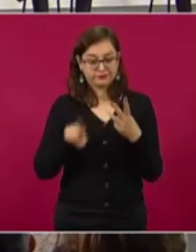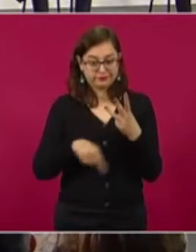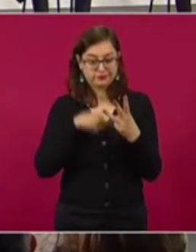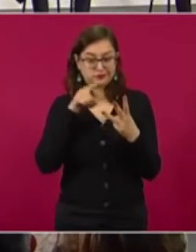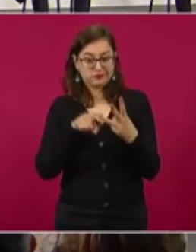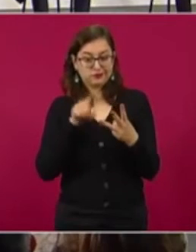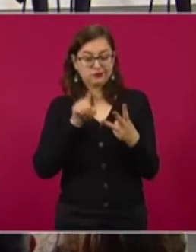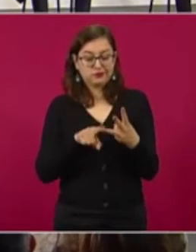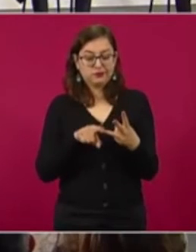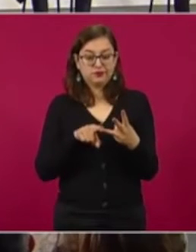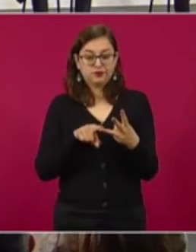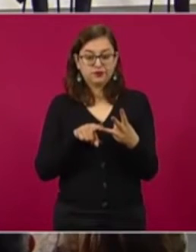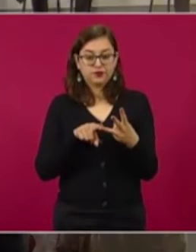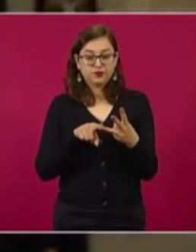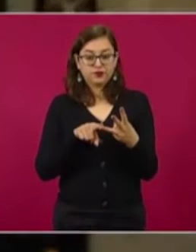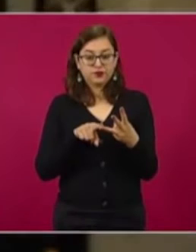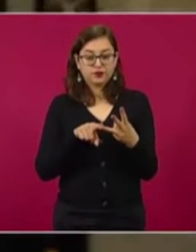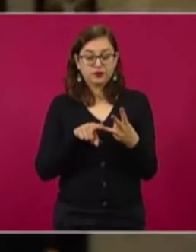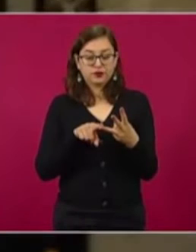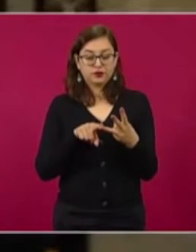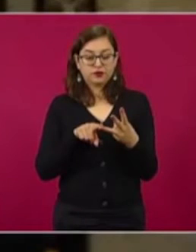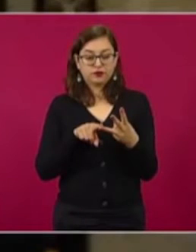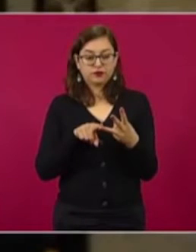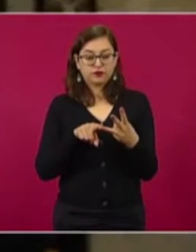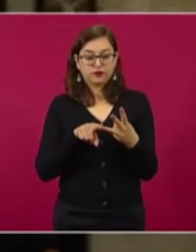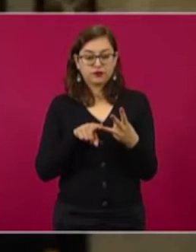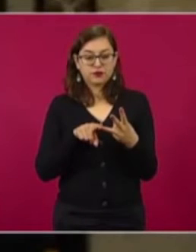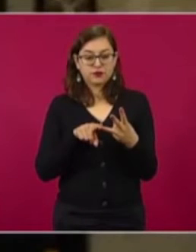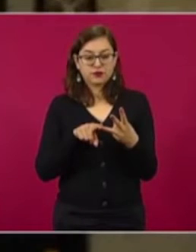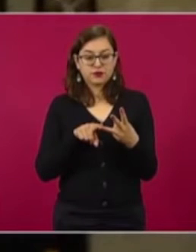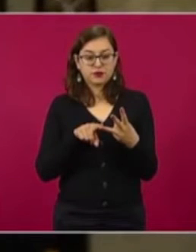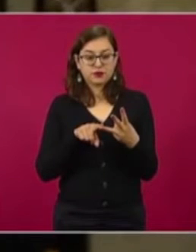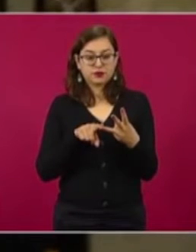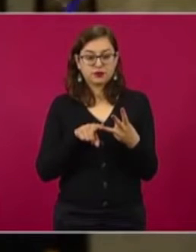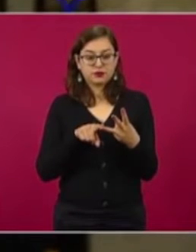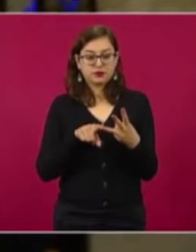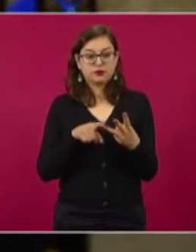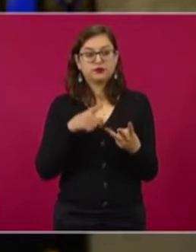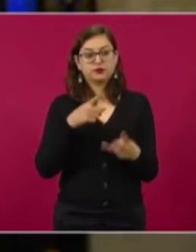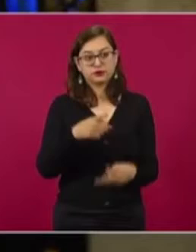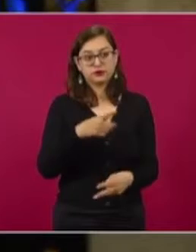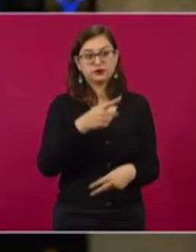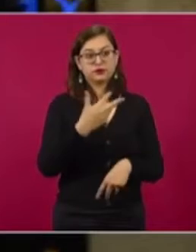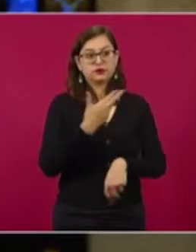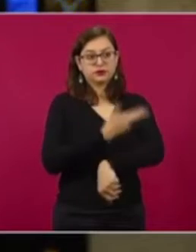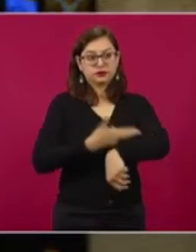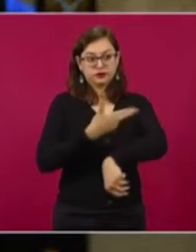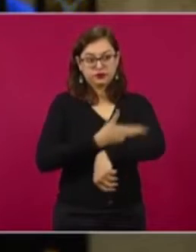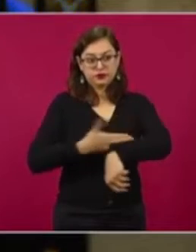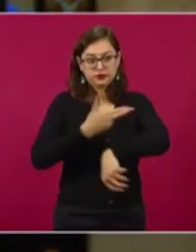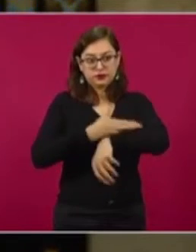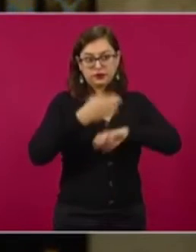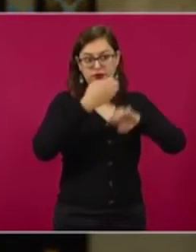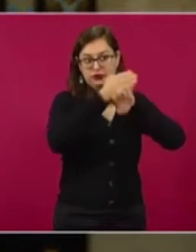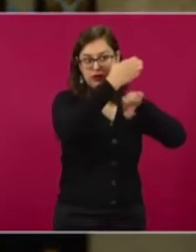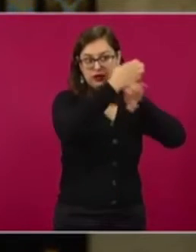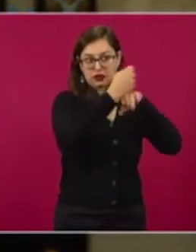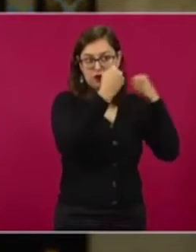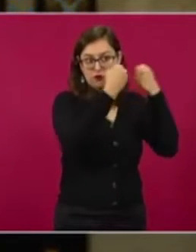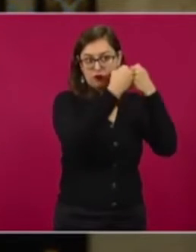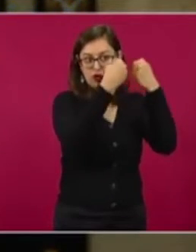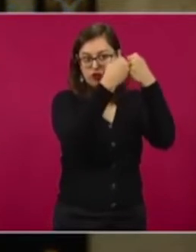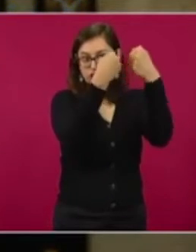presidente, precisar si se podría llevar a cabo esta regulación en algunos otros estados del país o inclusive en toda